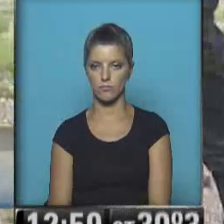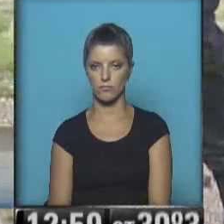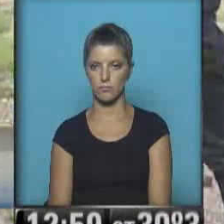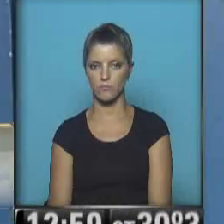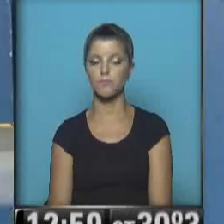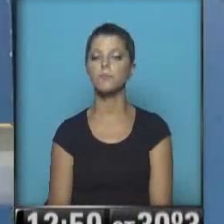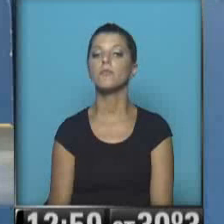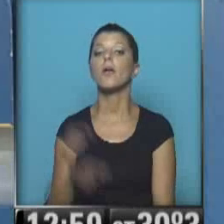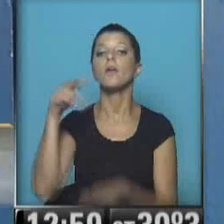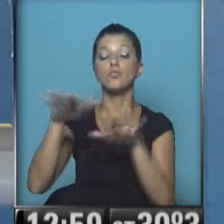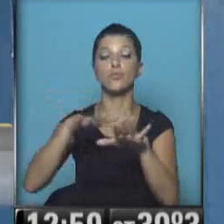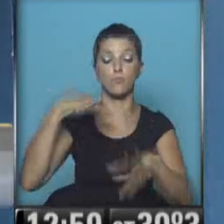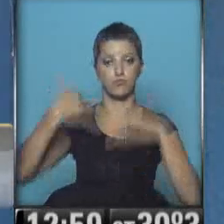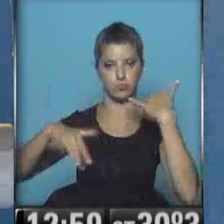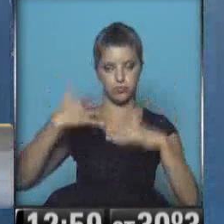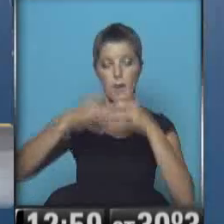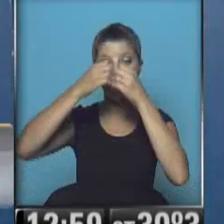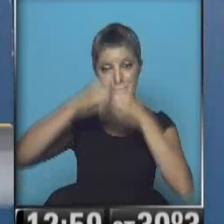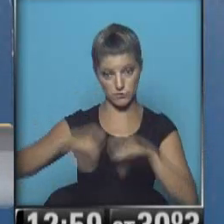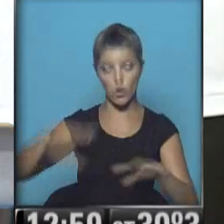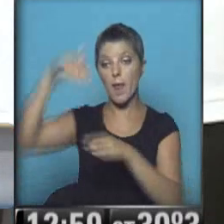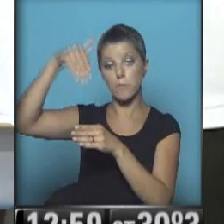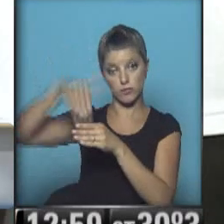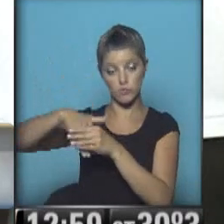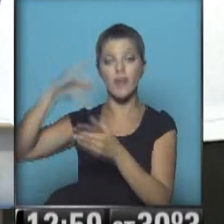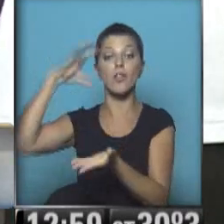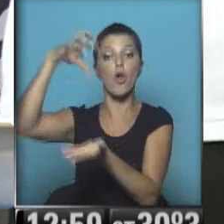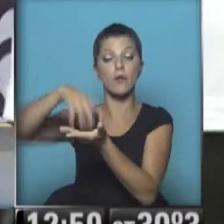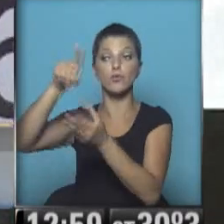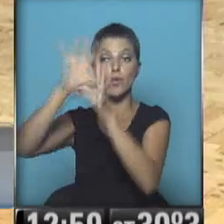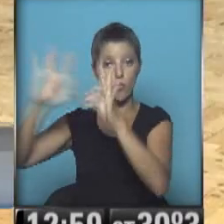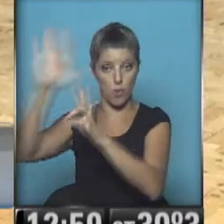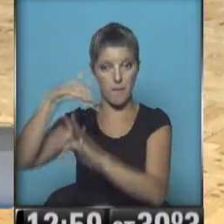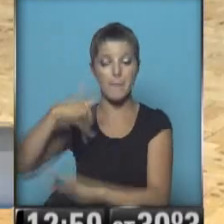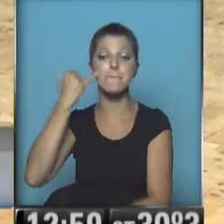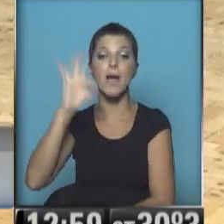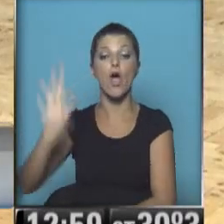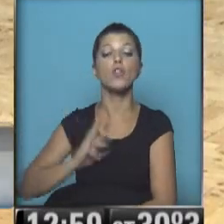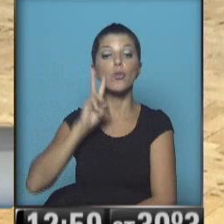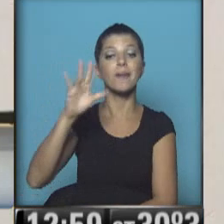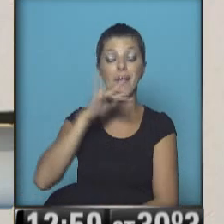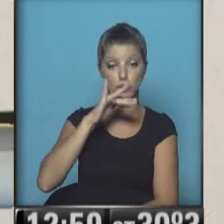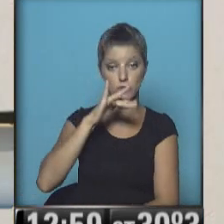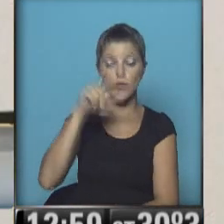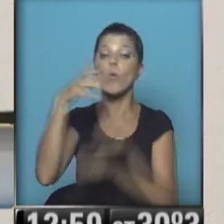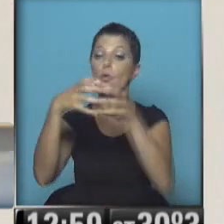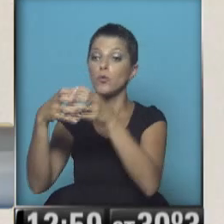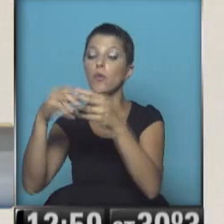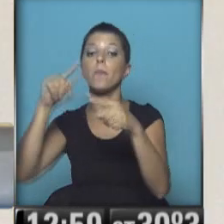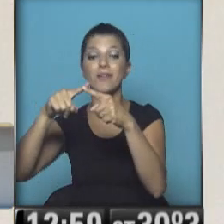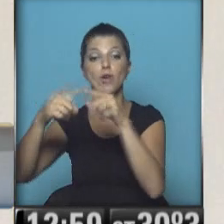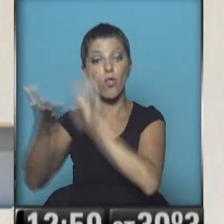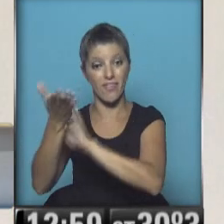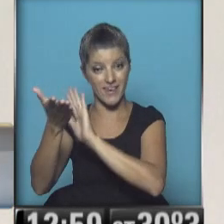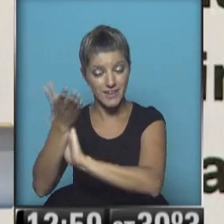La luz de alerta fue encendida en las elecciones al Parlamento Europeo de mayo de 2014, cuando los partidos de la extrema derecha del